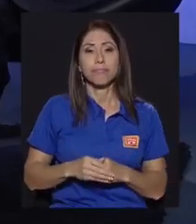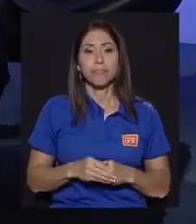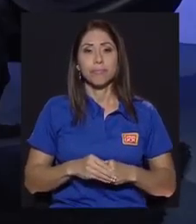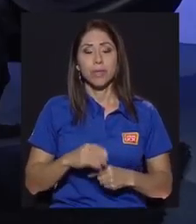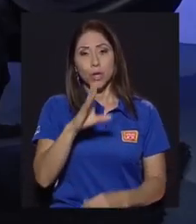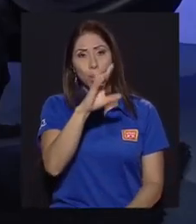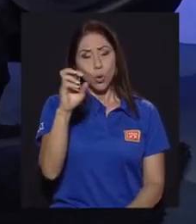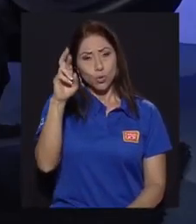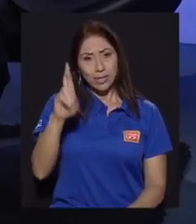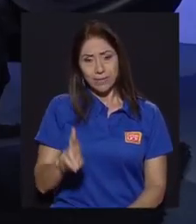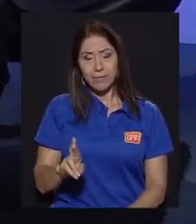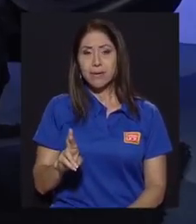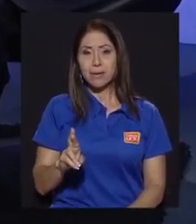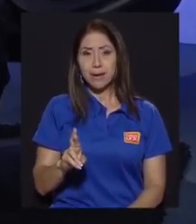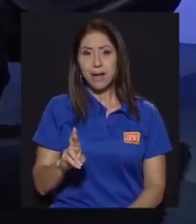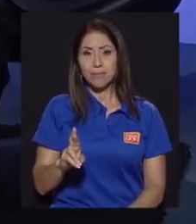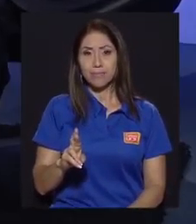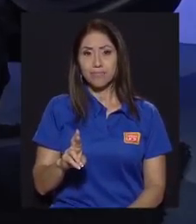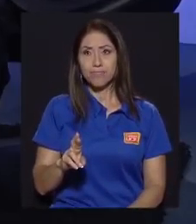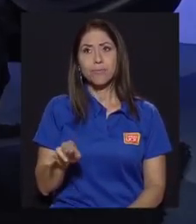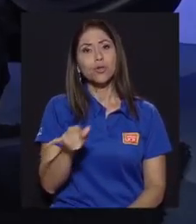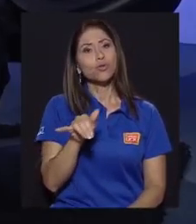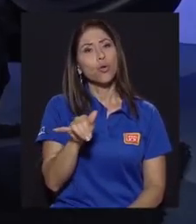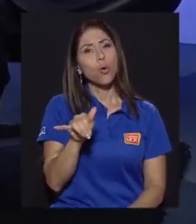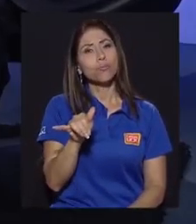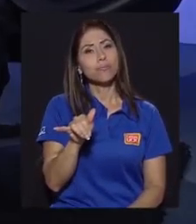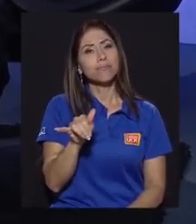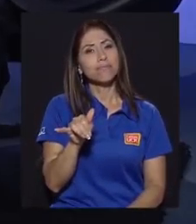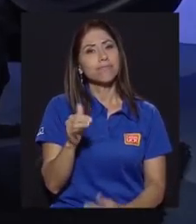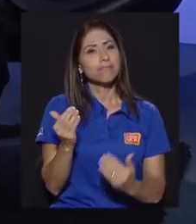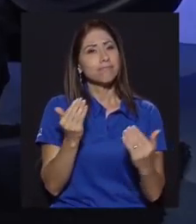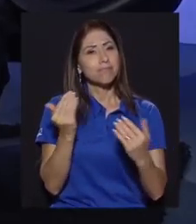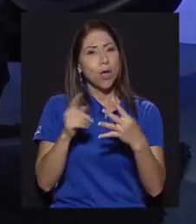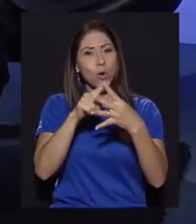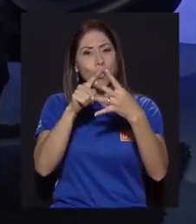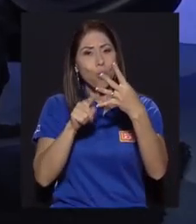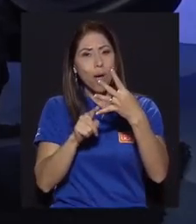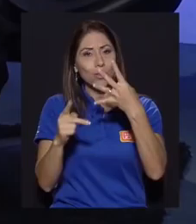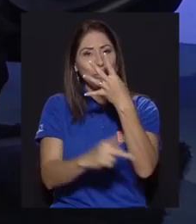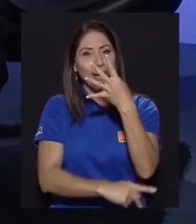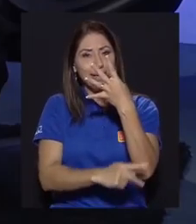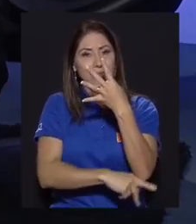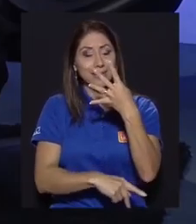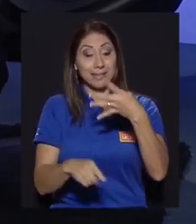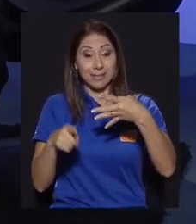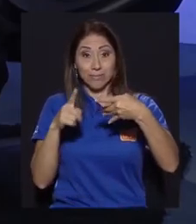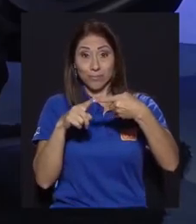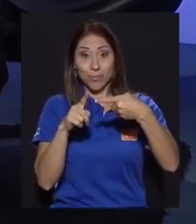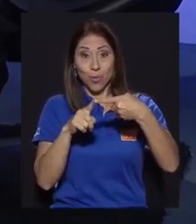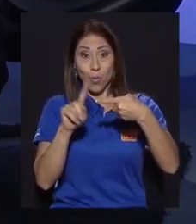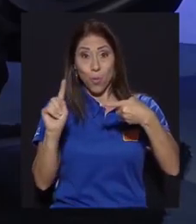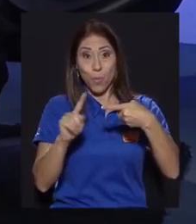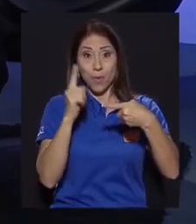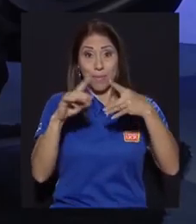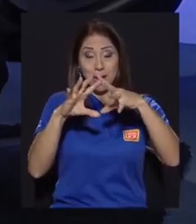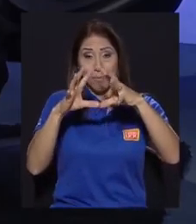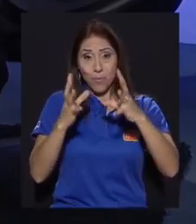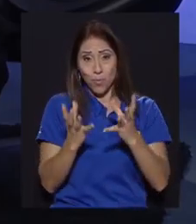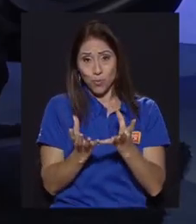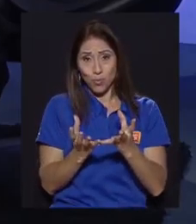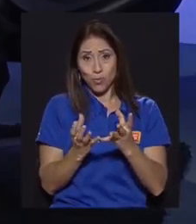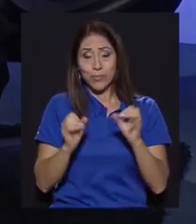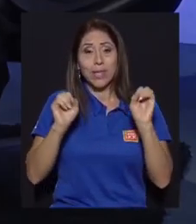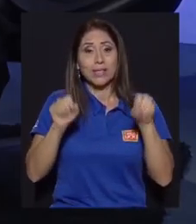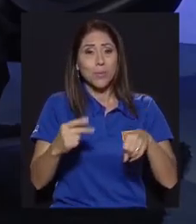son cuatro países un primer mundo que se puede ver en algunas